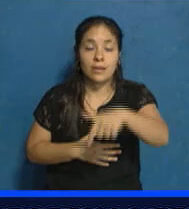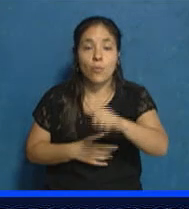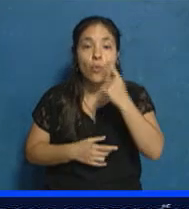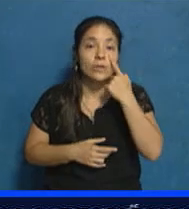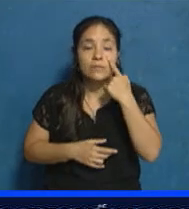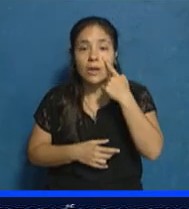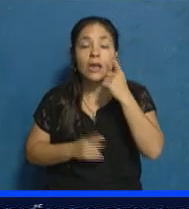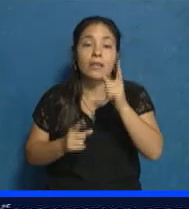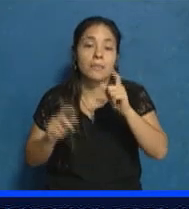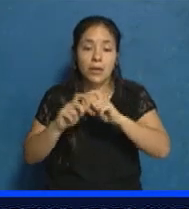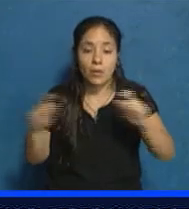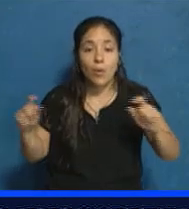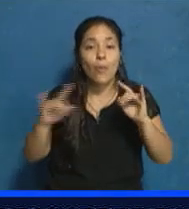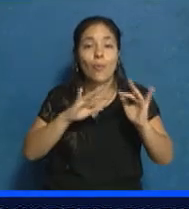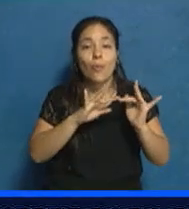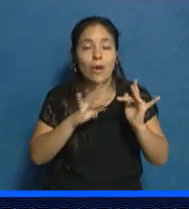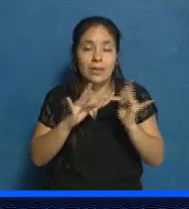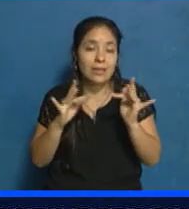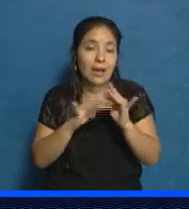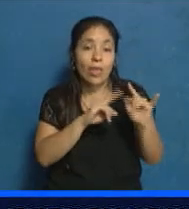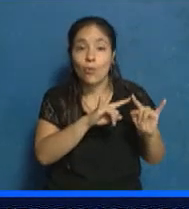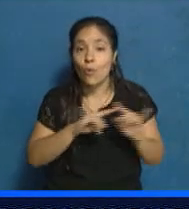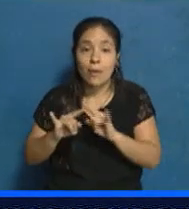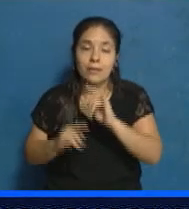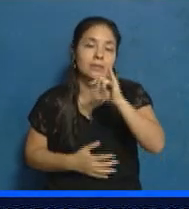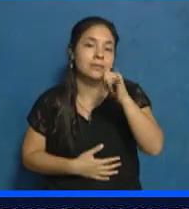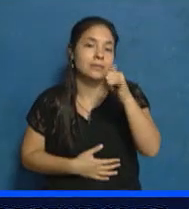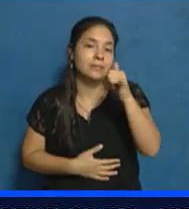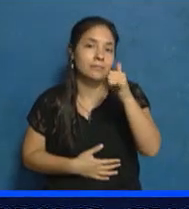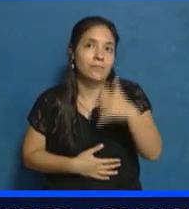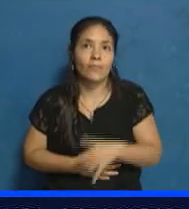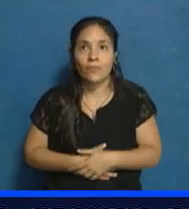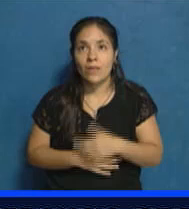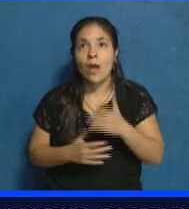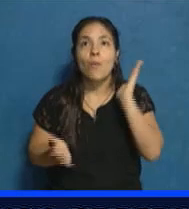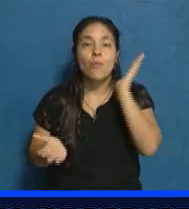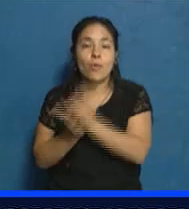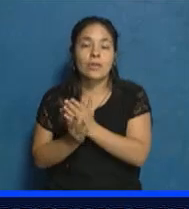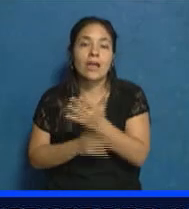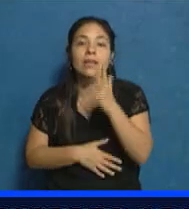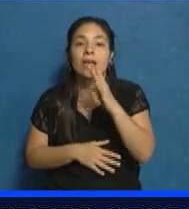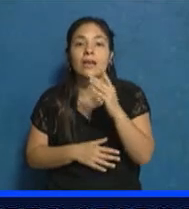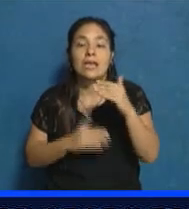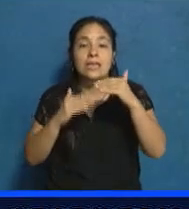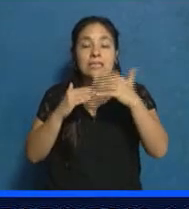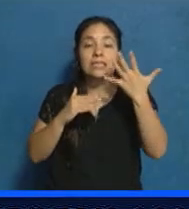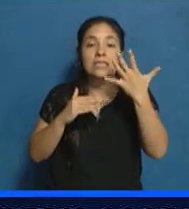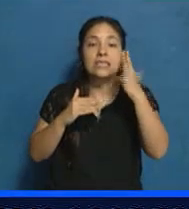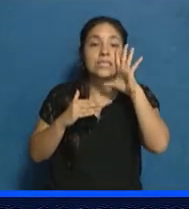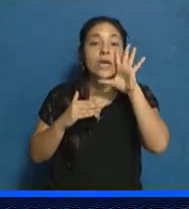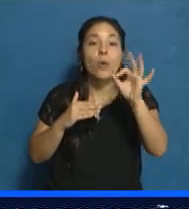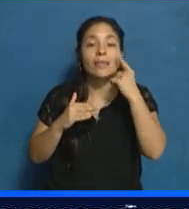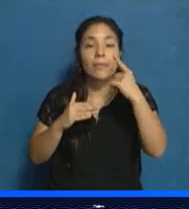municipalidad o a través de la página web también de la comuna. Exactamente. Con multas de hasta 50.000 pesos. Con multas desde los 50.000 en